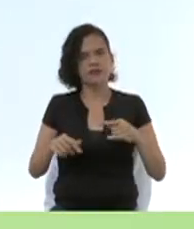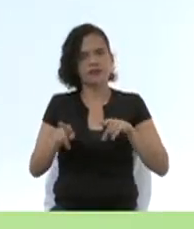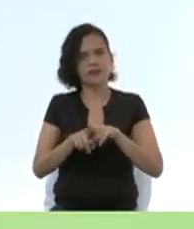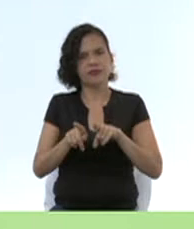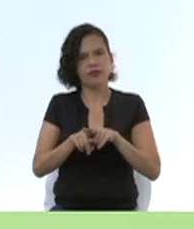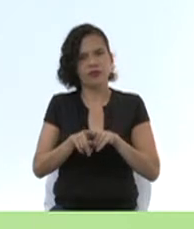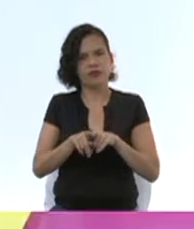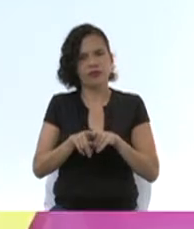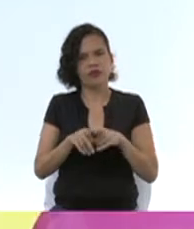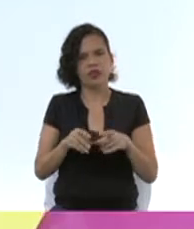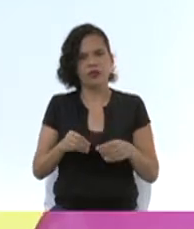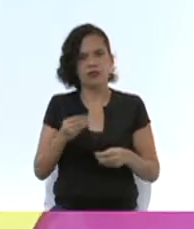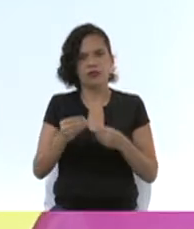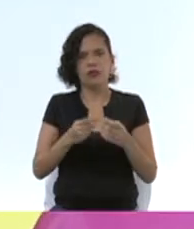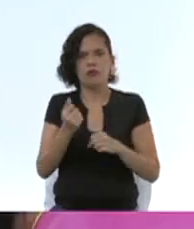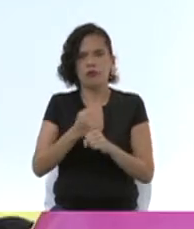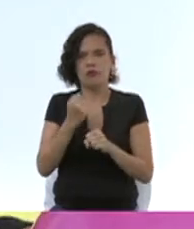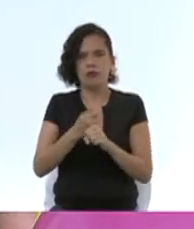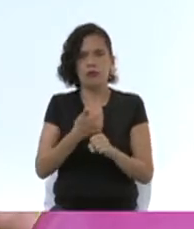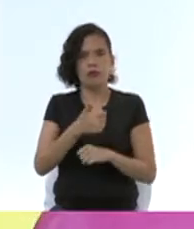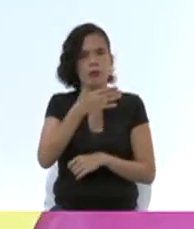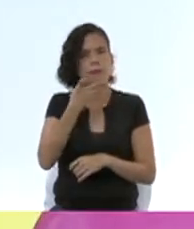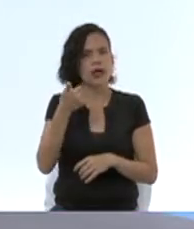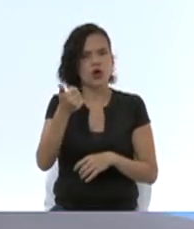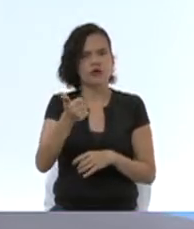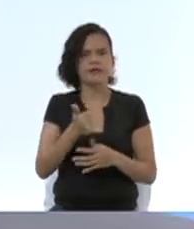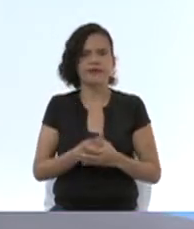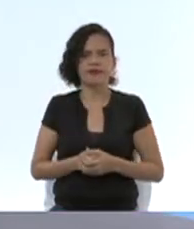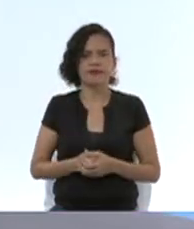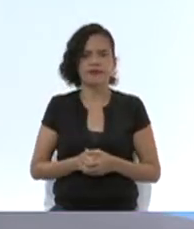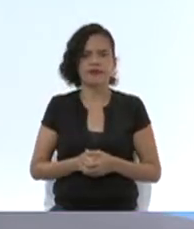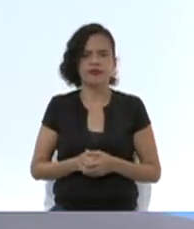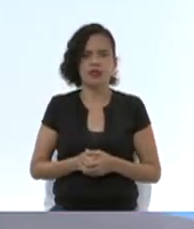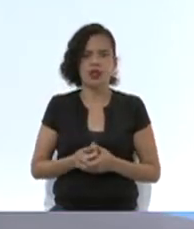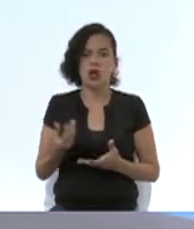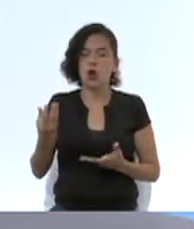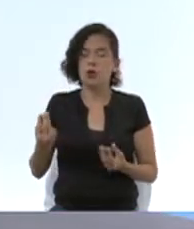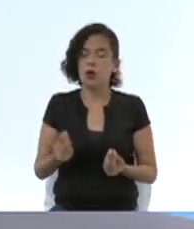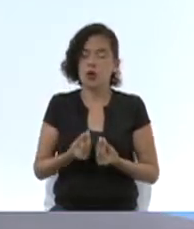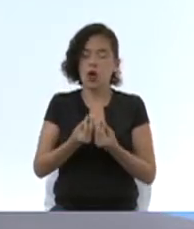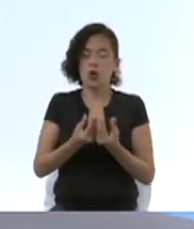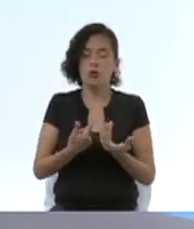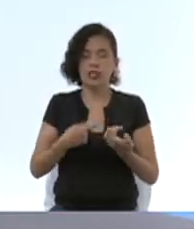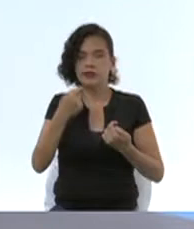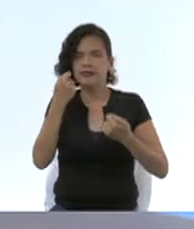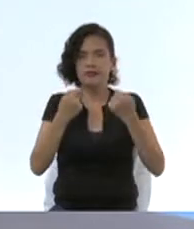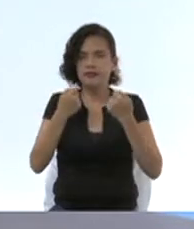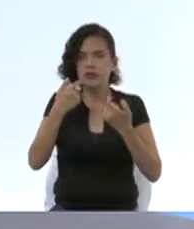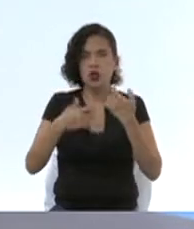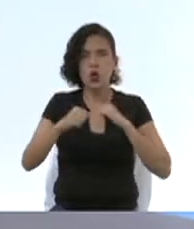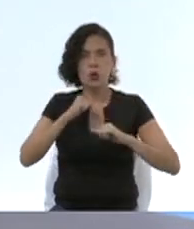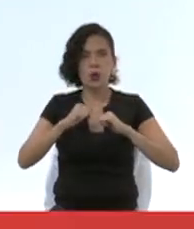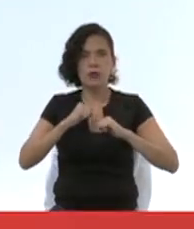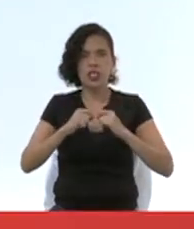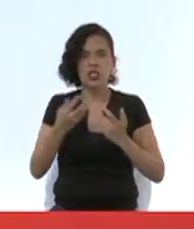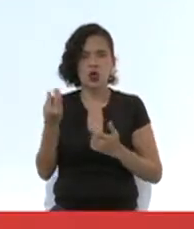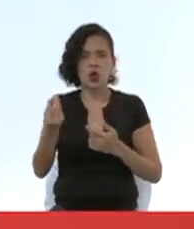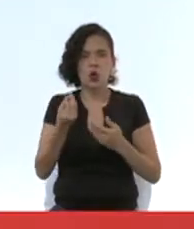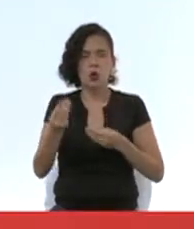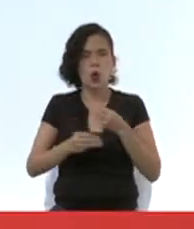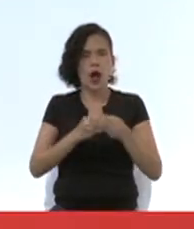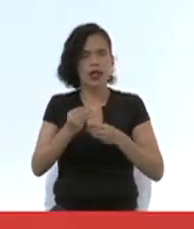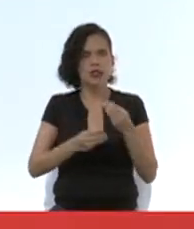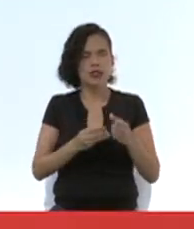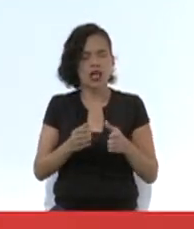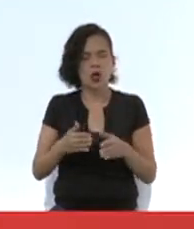también plasmarlas, y se la han trabajado mucho mejor. ¿Sí? Sí, y bueno, como lo vamos a acompañar con la mímica, con los movimientos, como hacen los